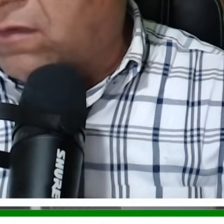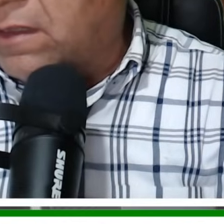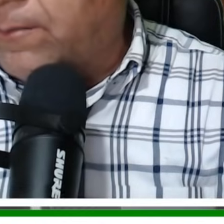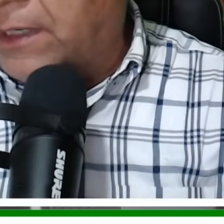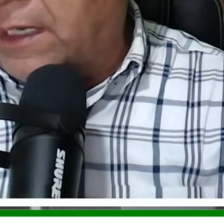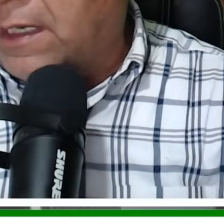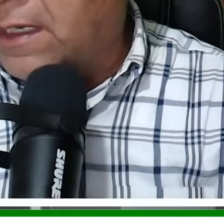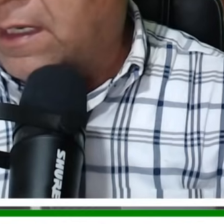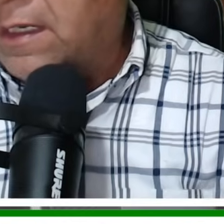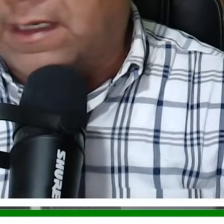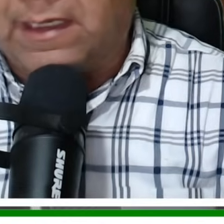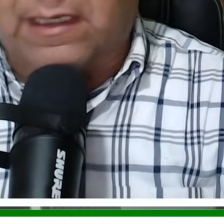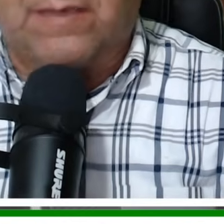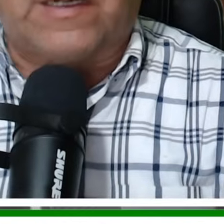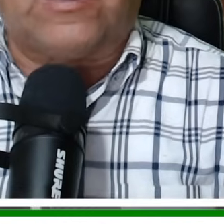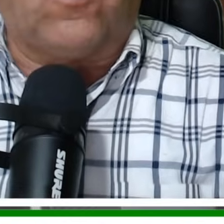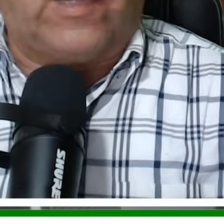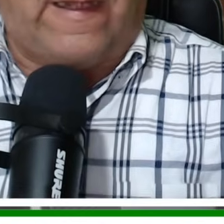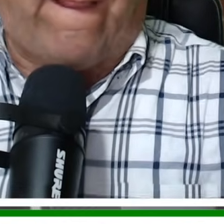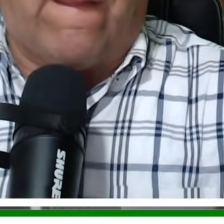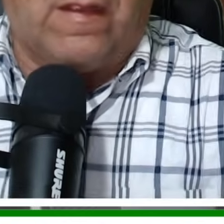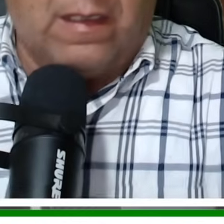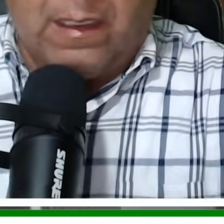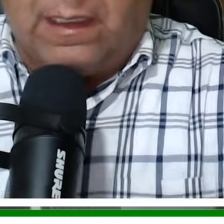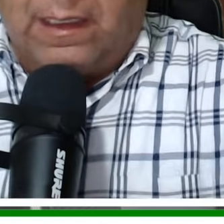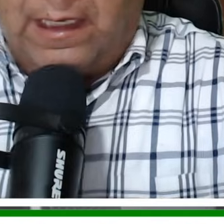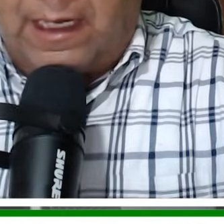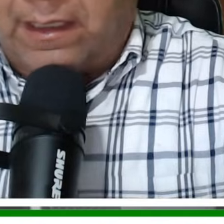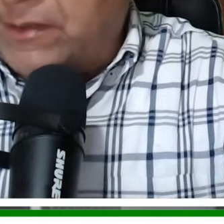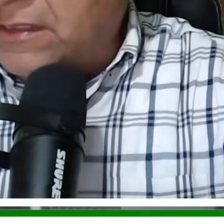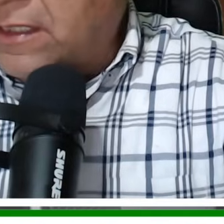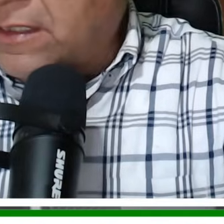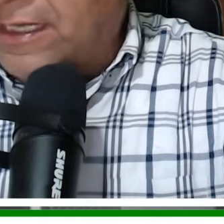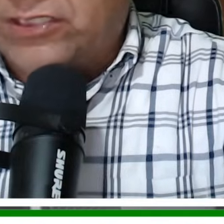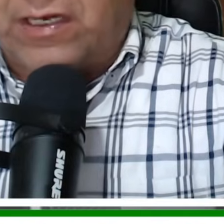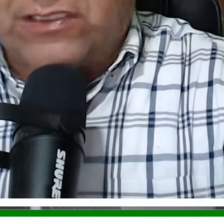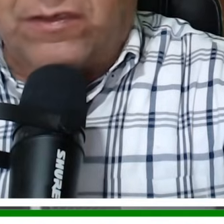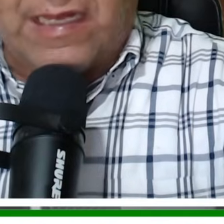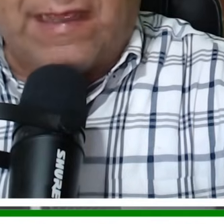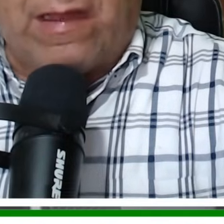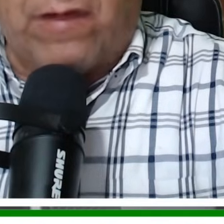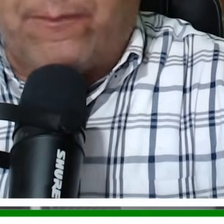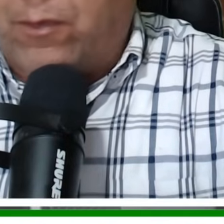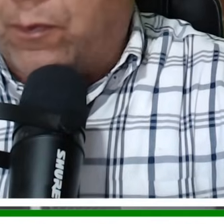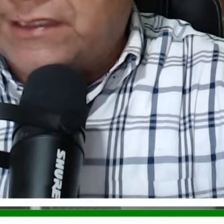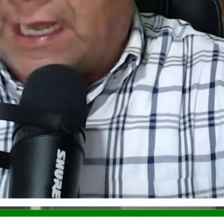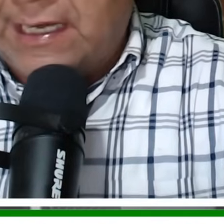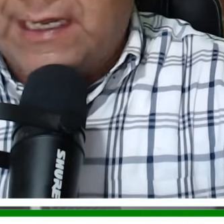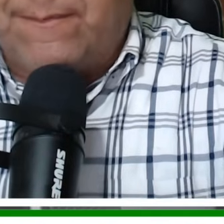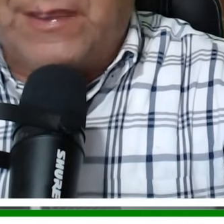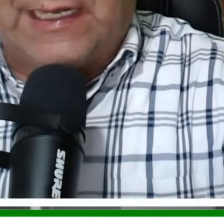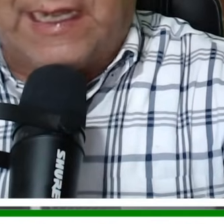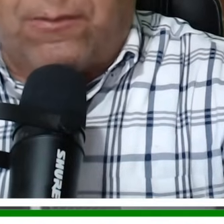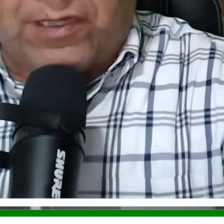Trabajo, el del PRI y el del Partido Morena. El representante de Acción Nacional lleva una propuesta al